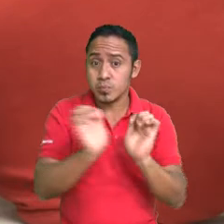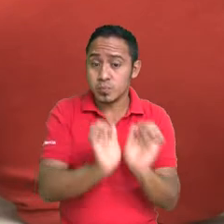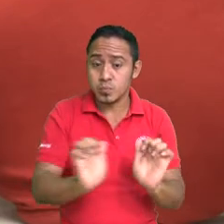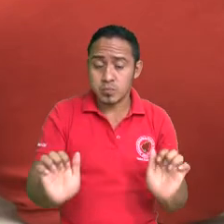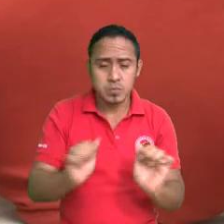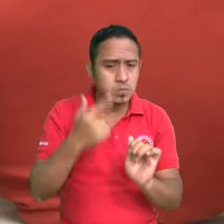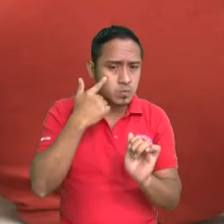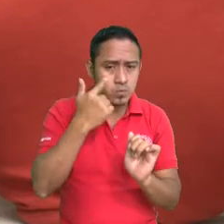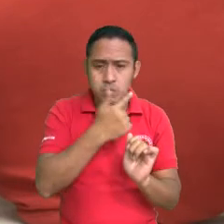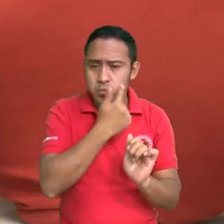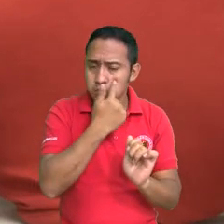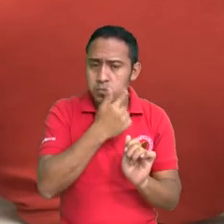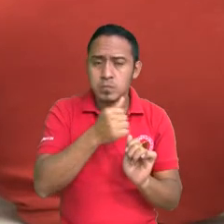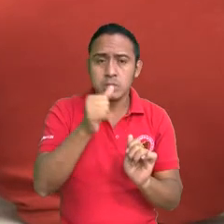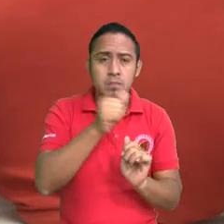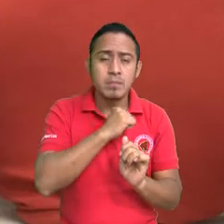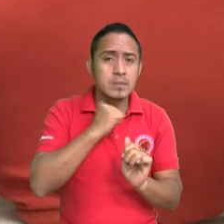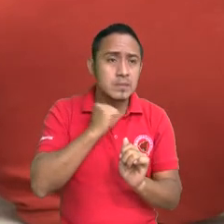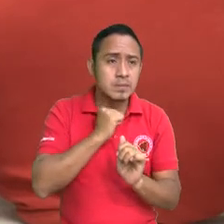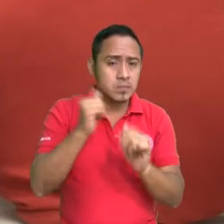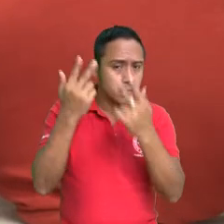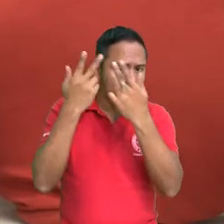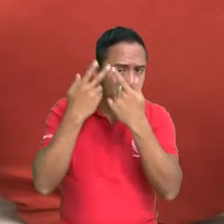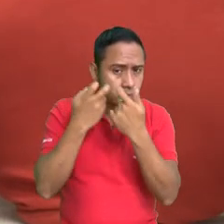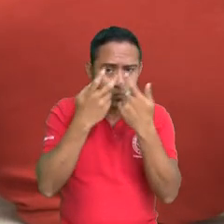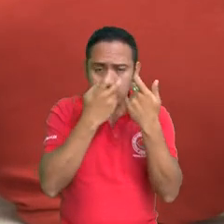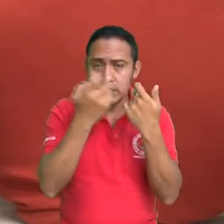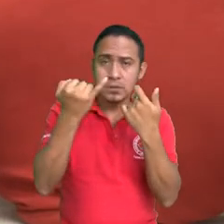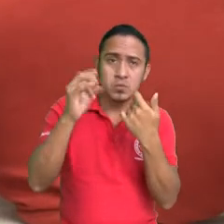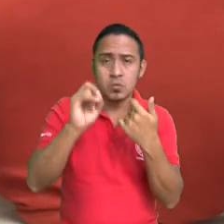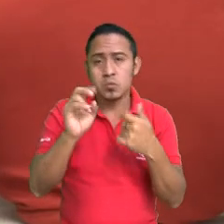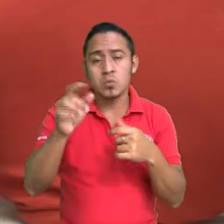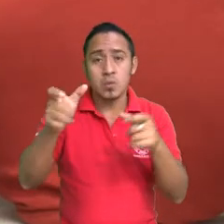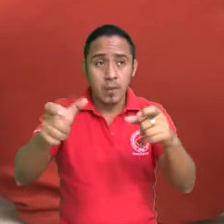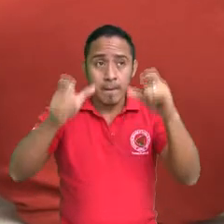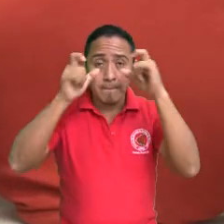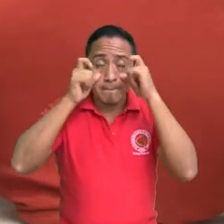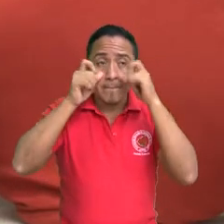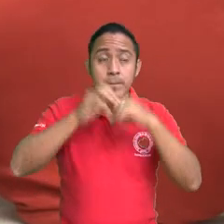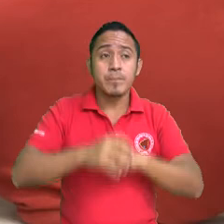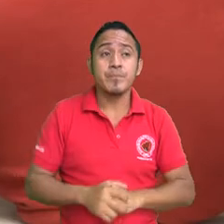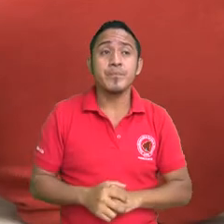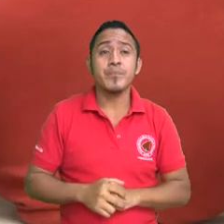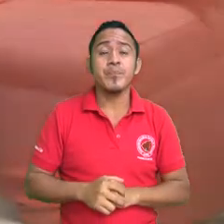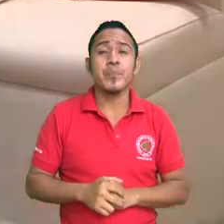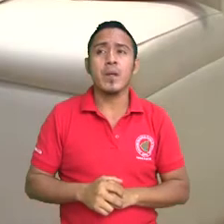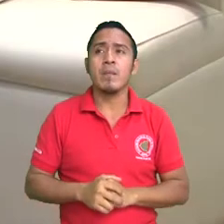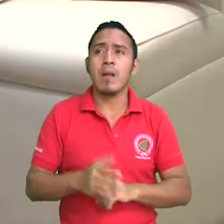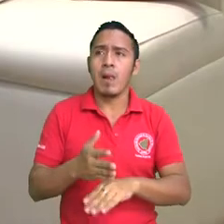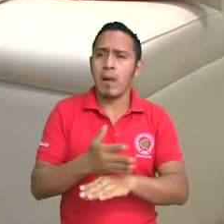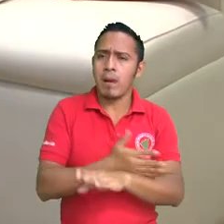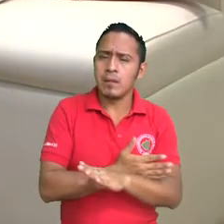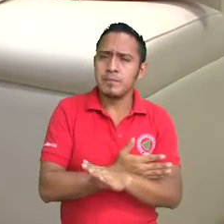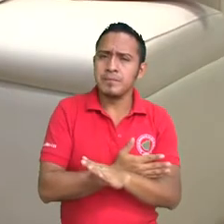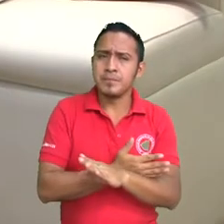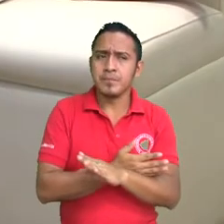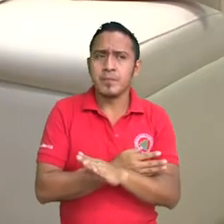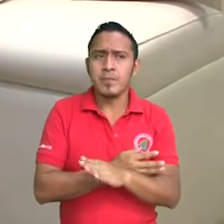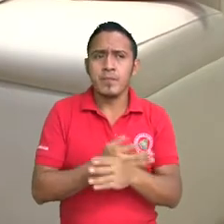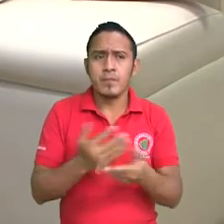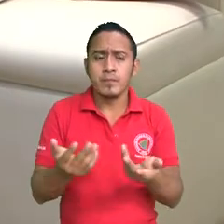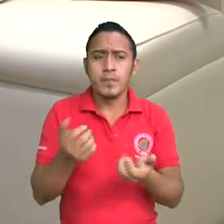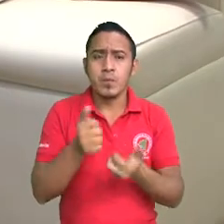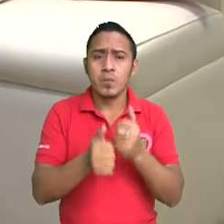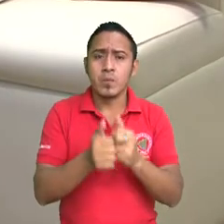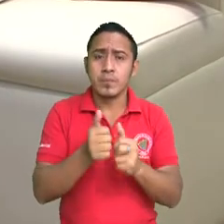hacerles exámenes bajo dilatación para ver si necesitan lentes. Oh, muy interesante. Antes de que fuera la tecnología, también está